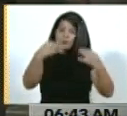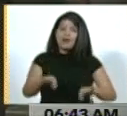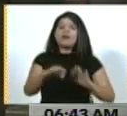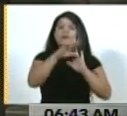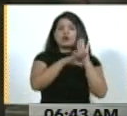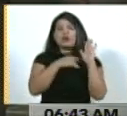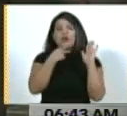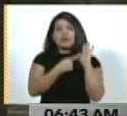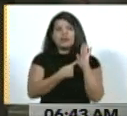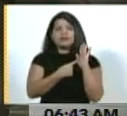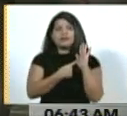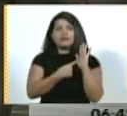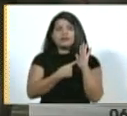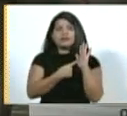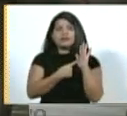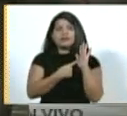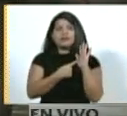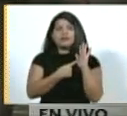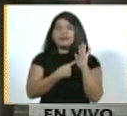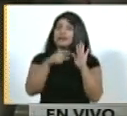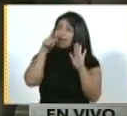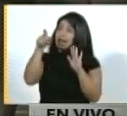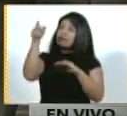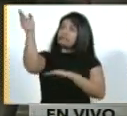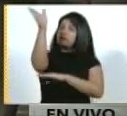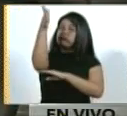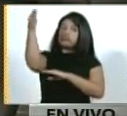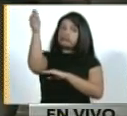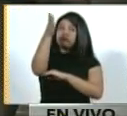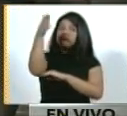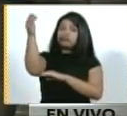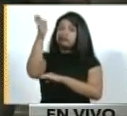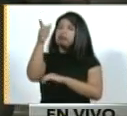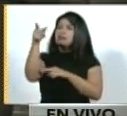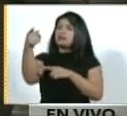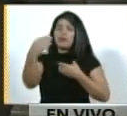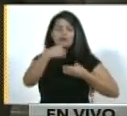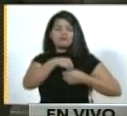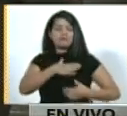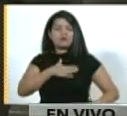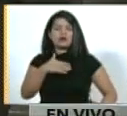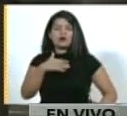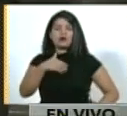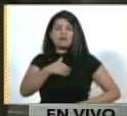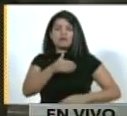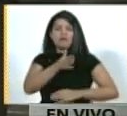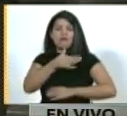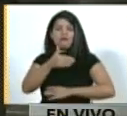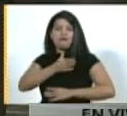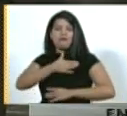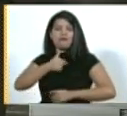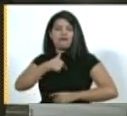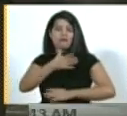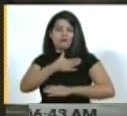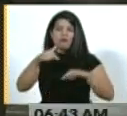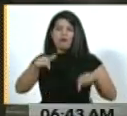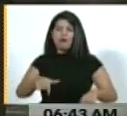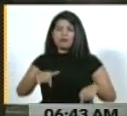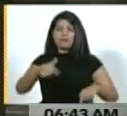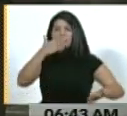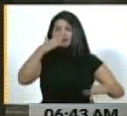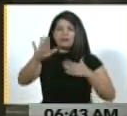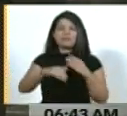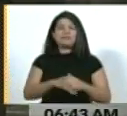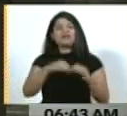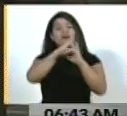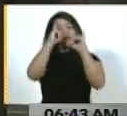protocolo, pero ese tricolor estará aquí en el corazón de nosotros, hoy y siempre.